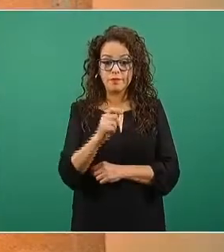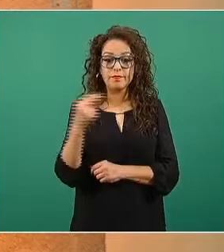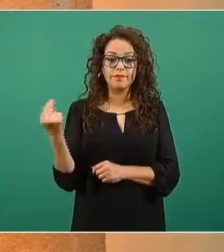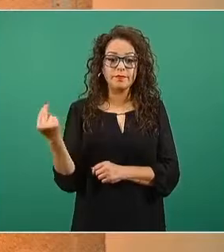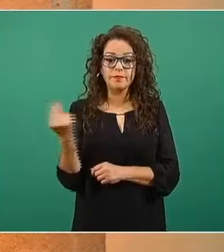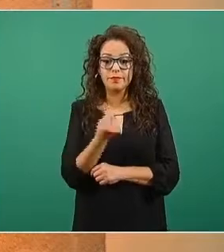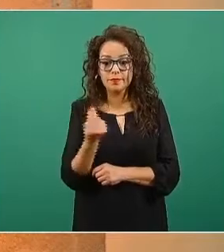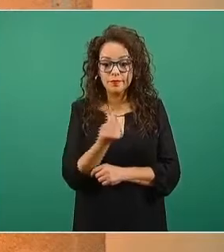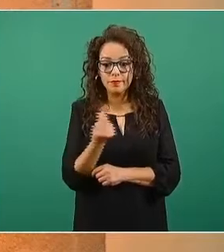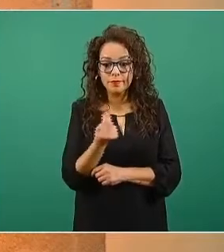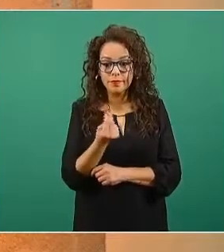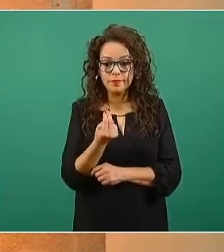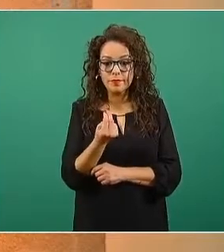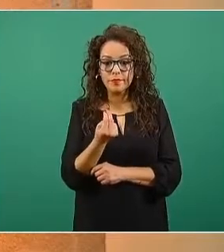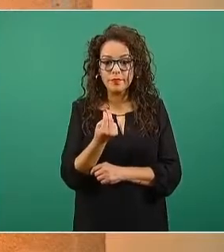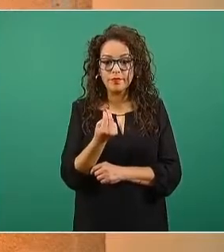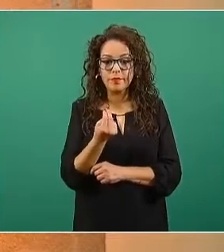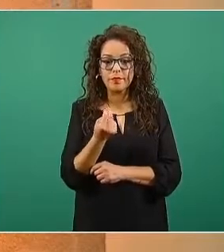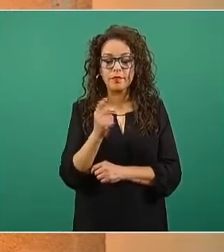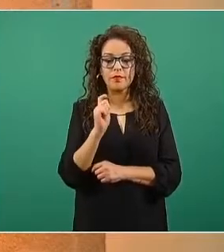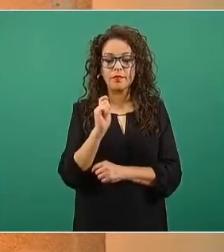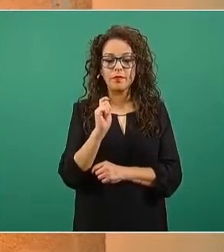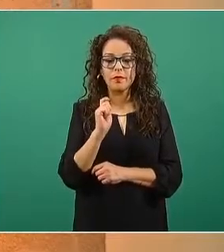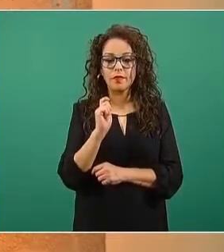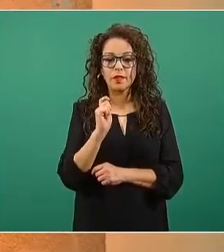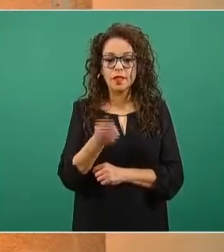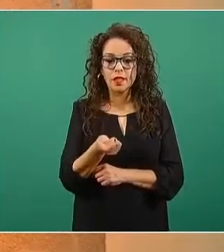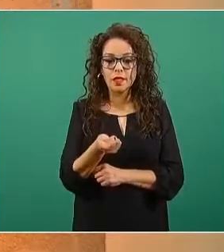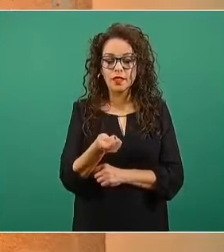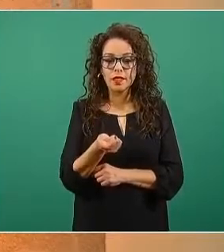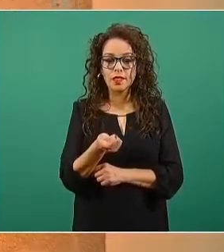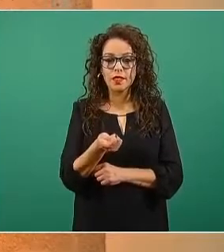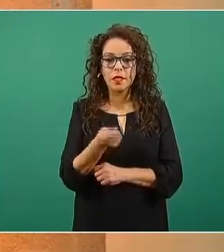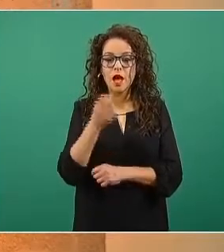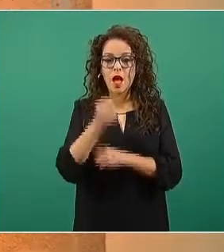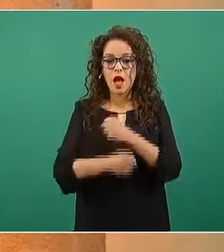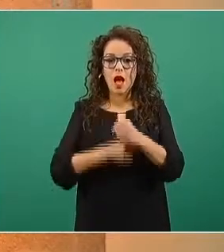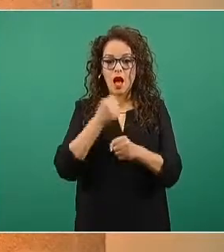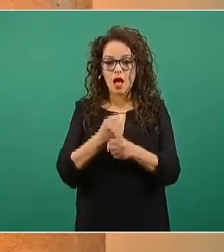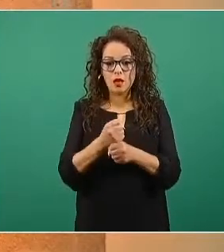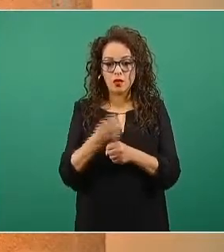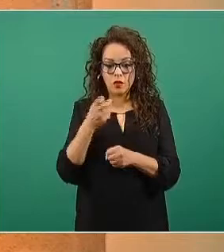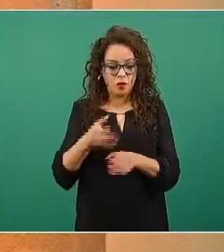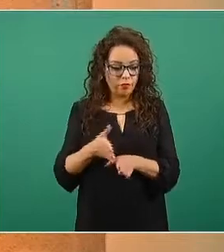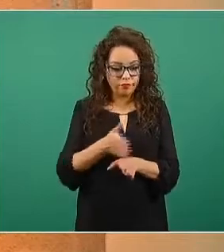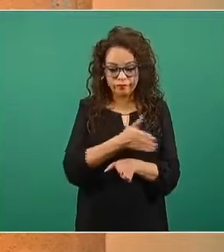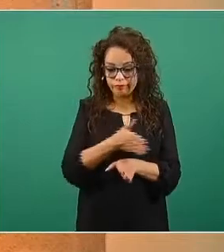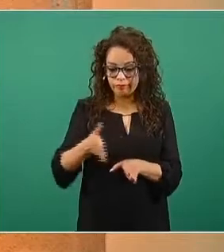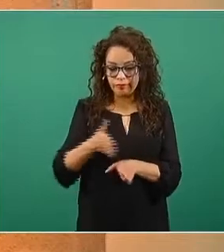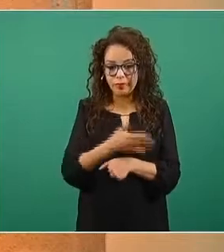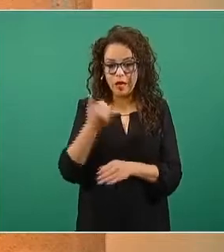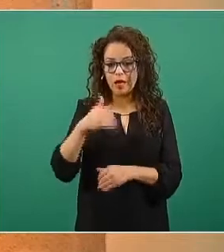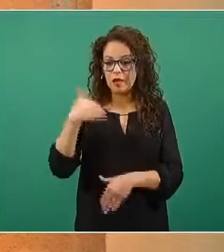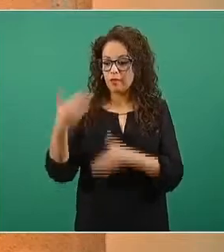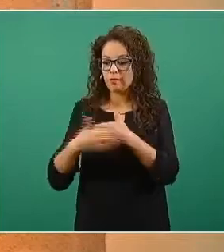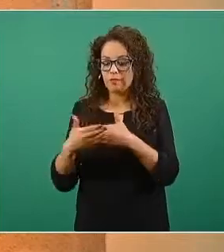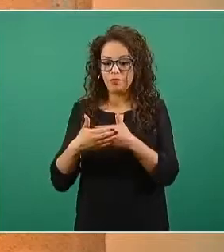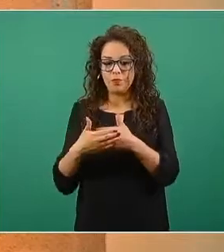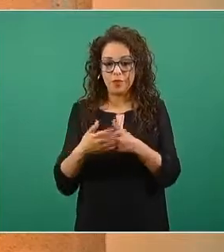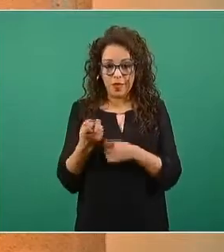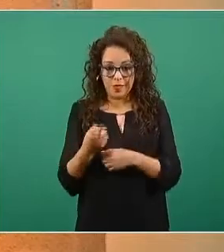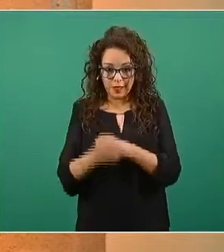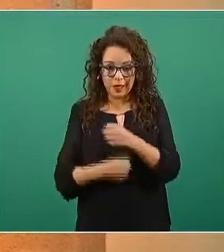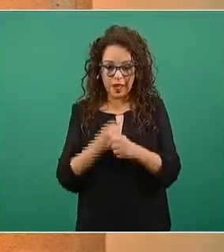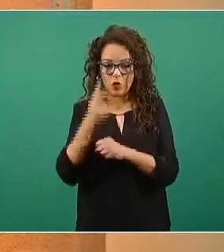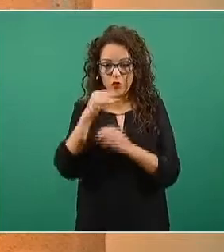insatisfecha de anticoncepción más marcada, sobre todo en el año que transcurrió y para este 2021,